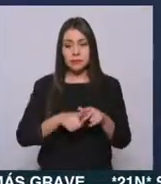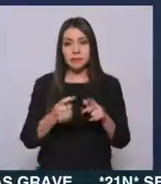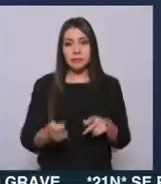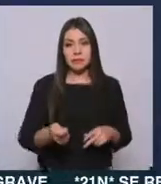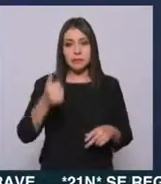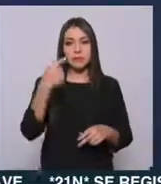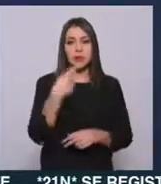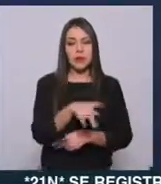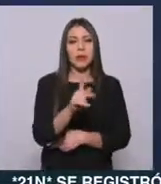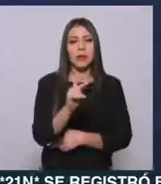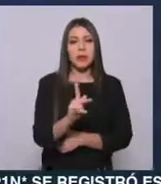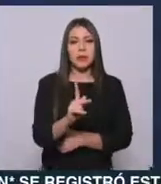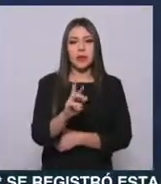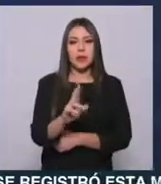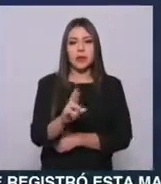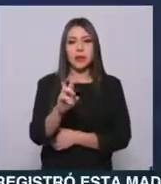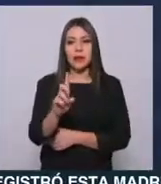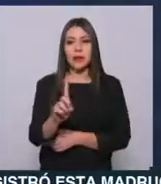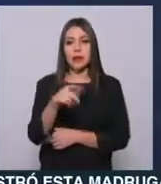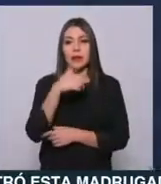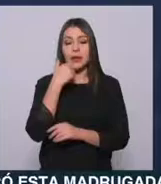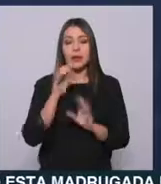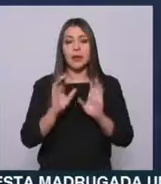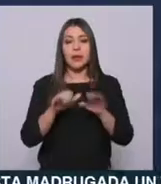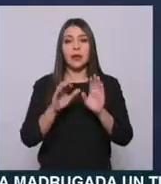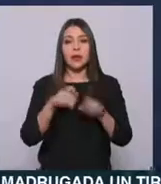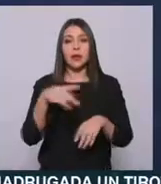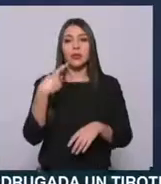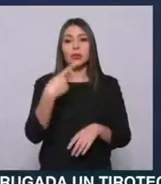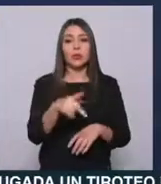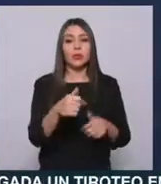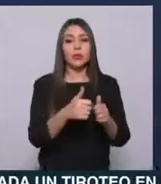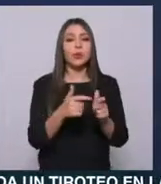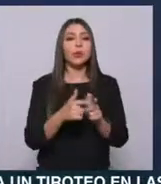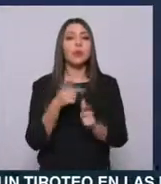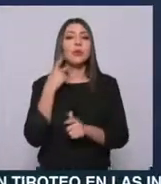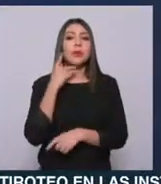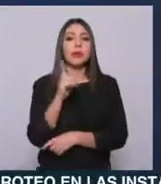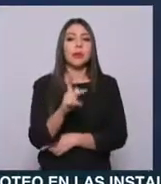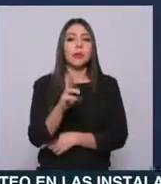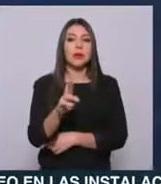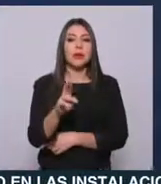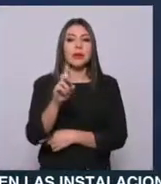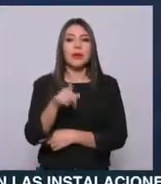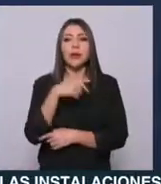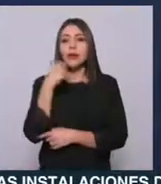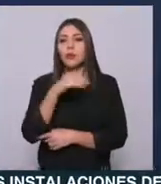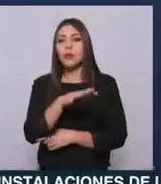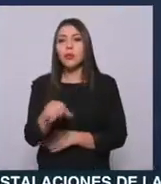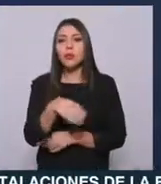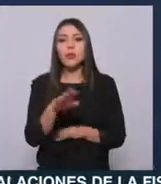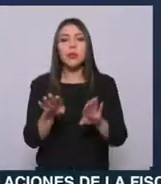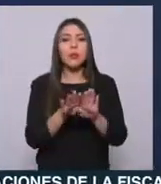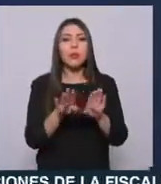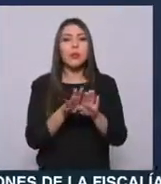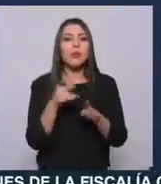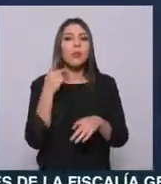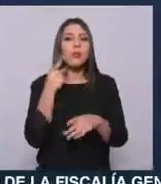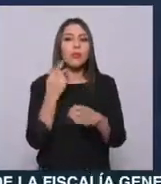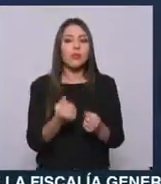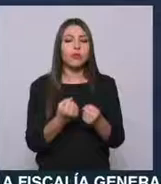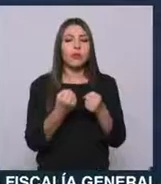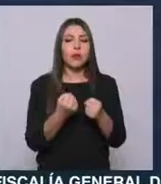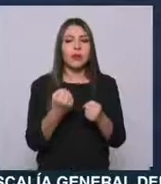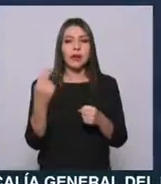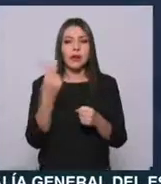es parte. El registro es de nuestro partido, es del PRD, y la búsqueda de conformar una plataforma política es precisamente tener